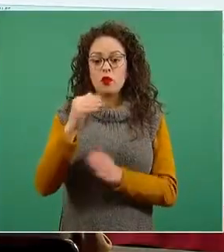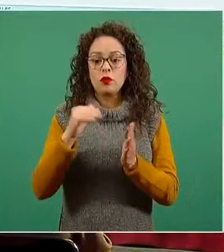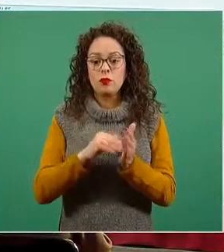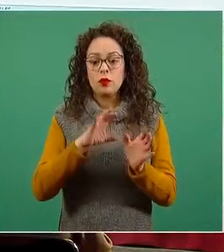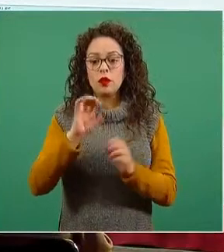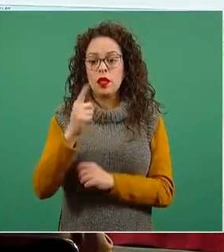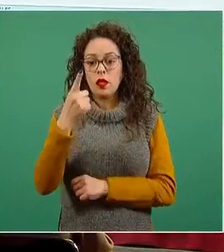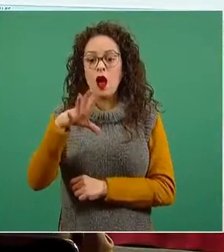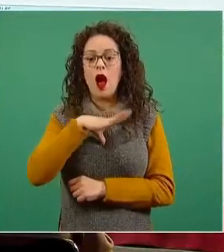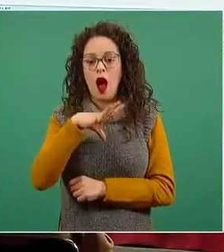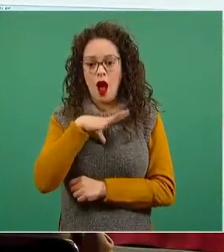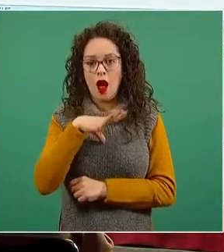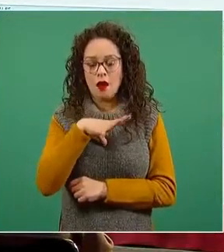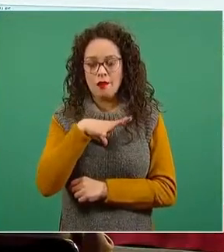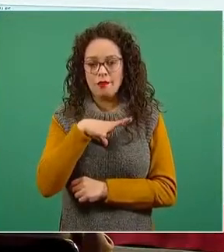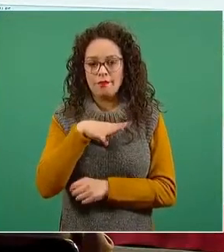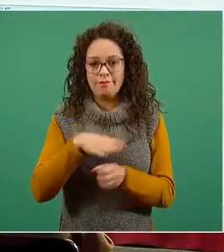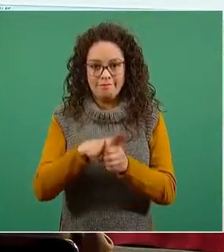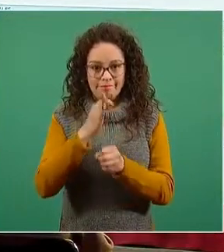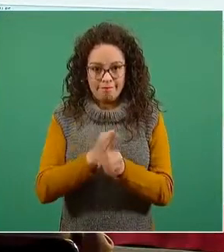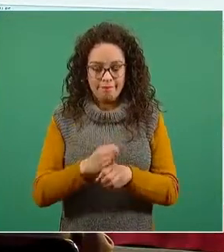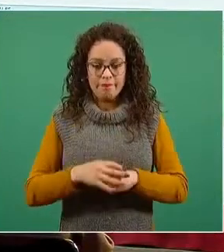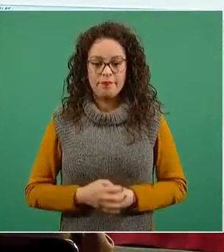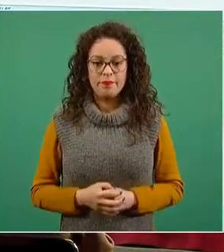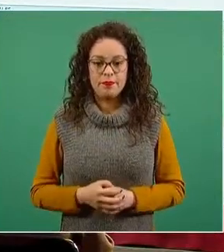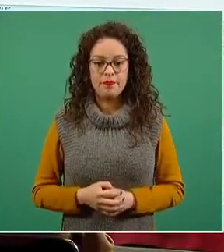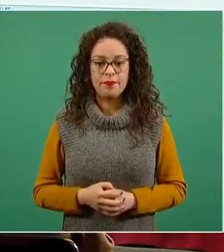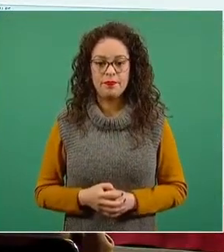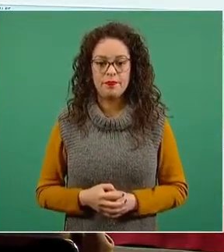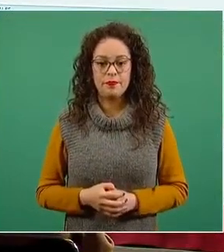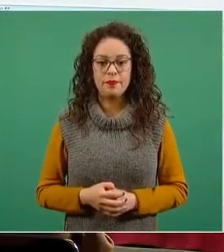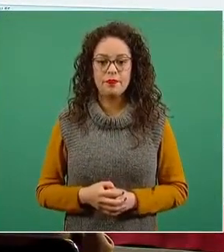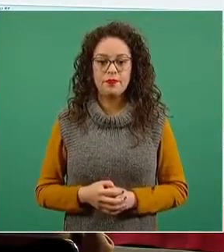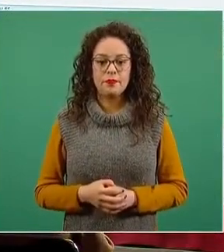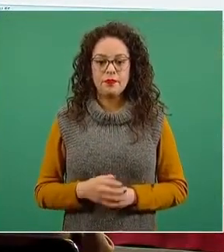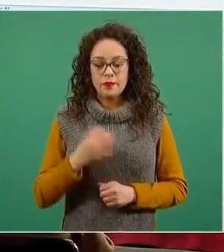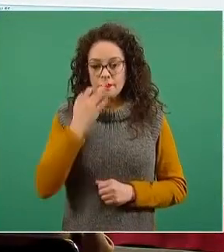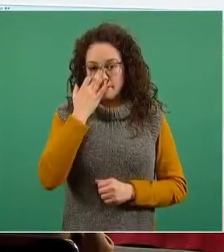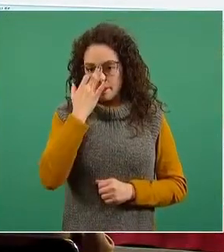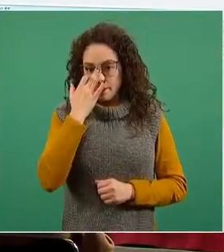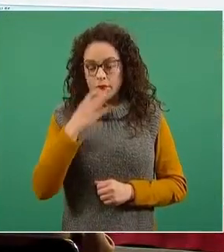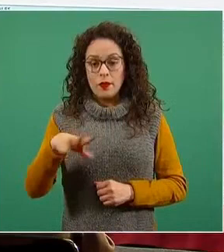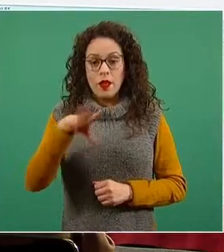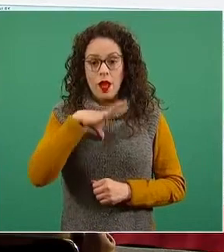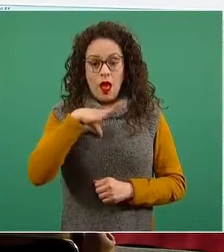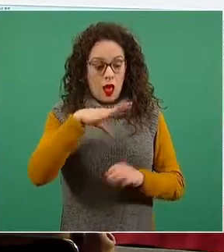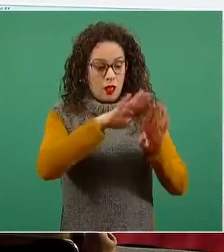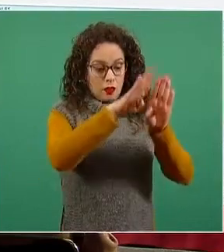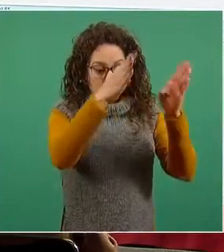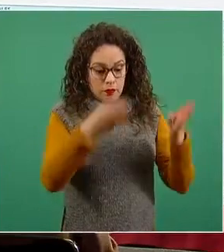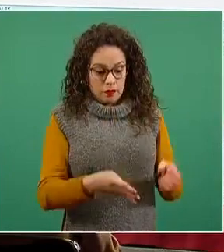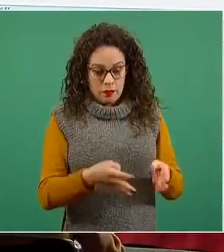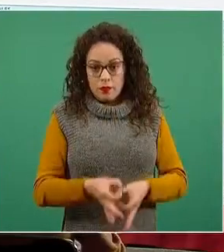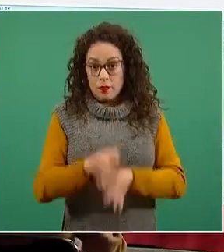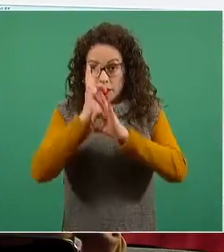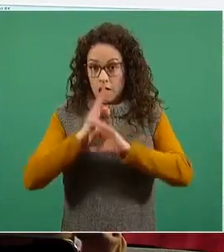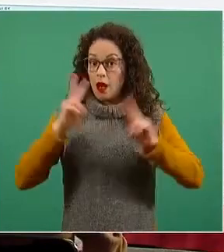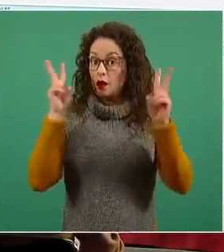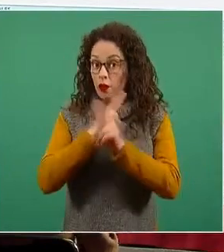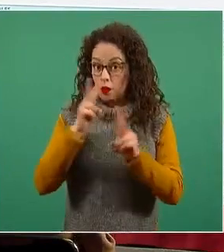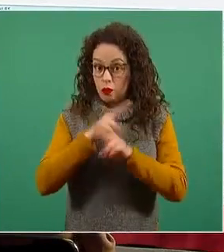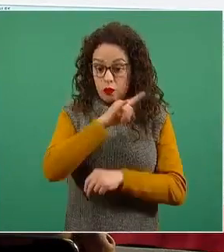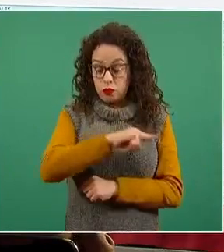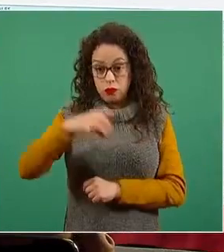tenemos disponibles. Sobre las camas que tienen un respirador mecánico para las personas que tienen